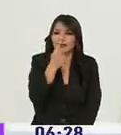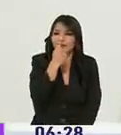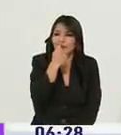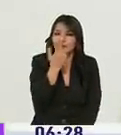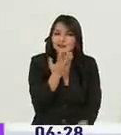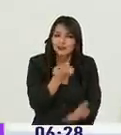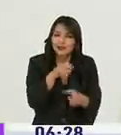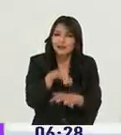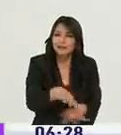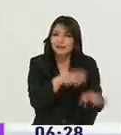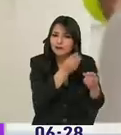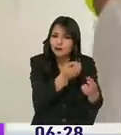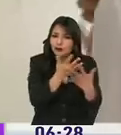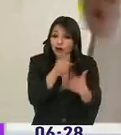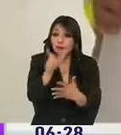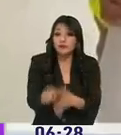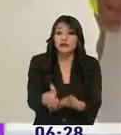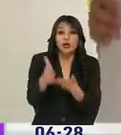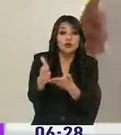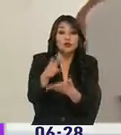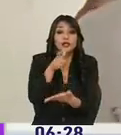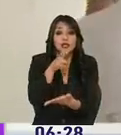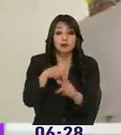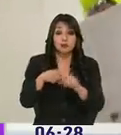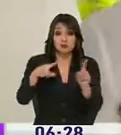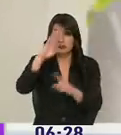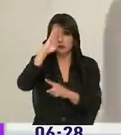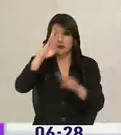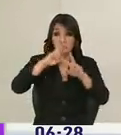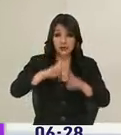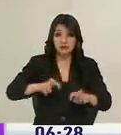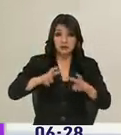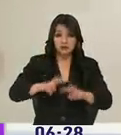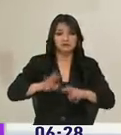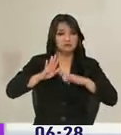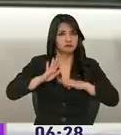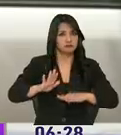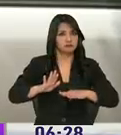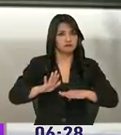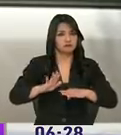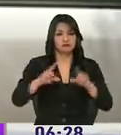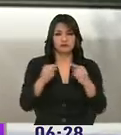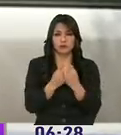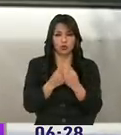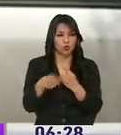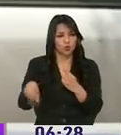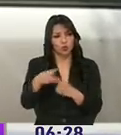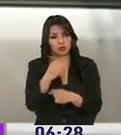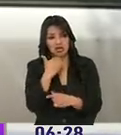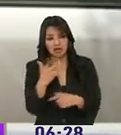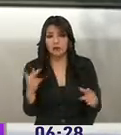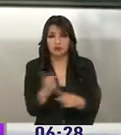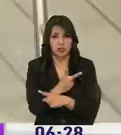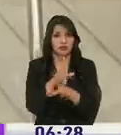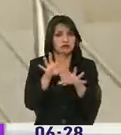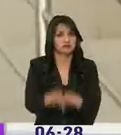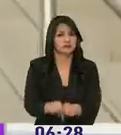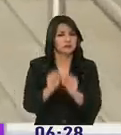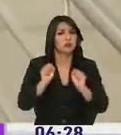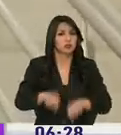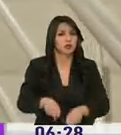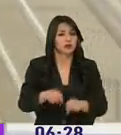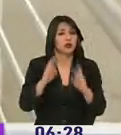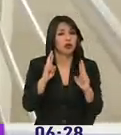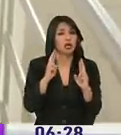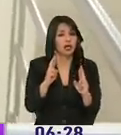estado colaborando. Pero la policía de investigación se compromete a desbaratar el juego delictivo que dejó fuera de